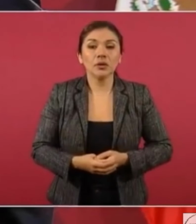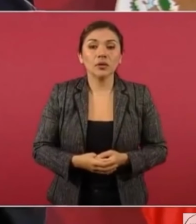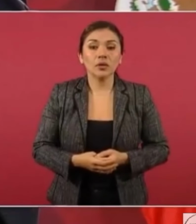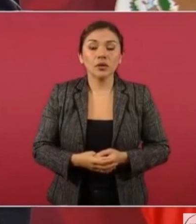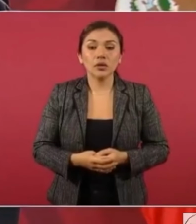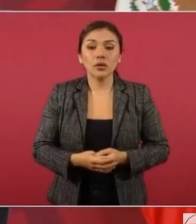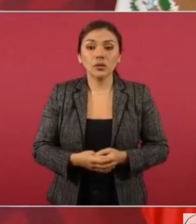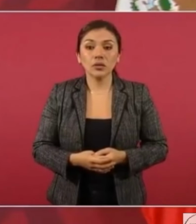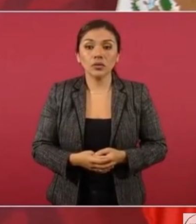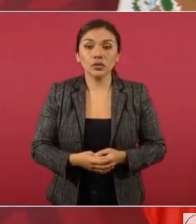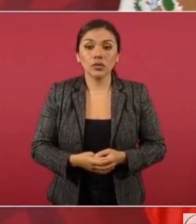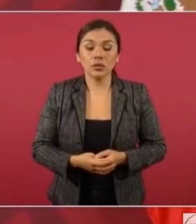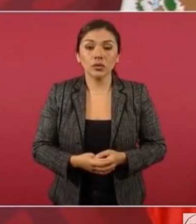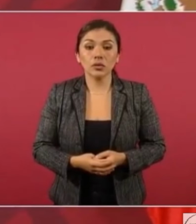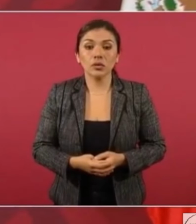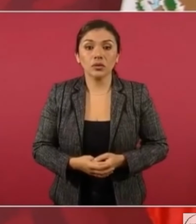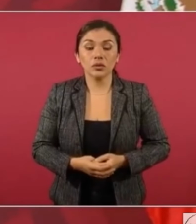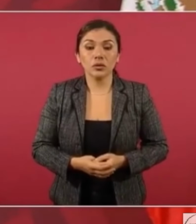Y